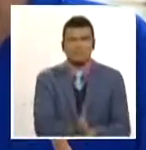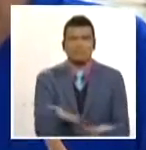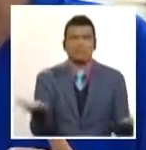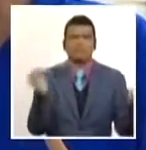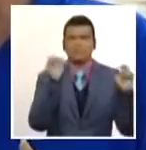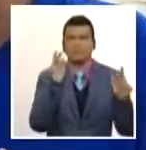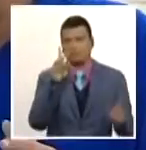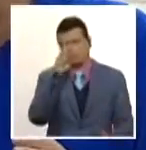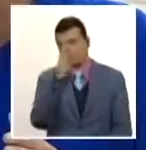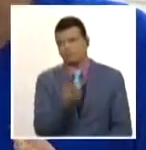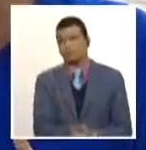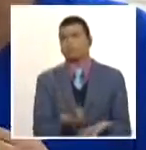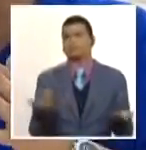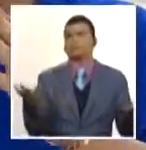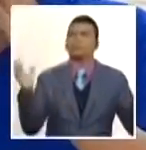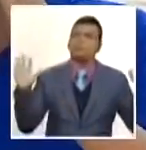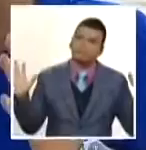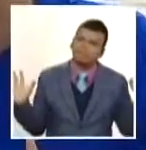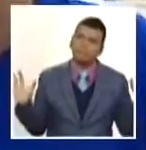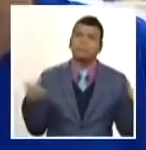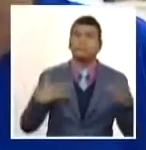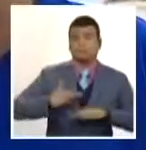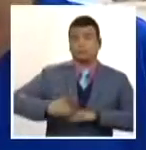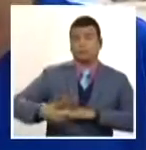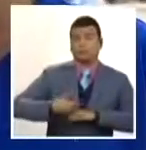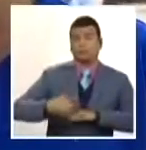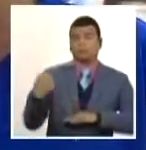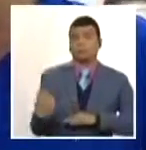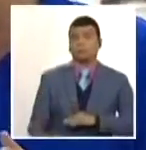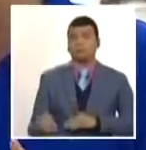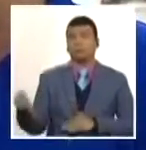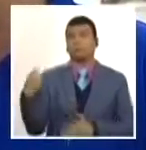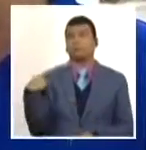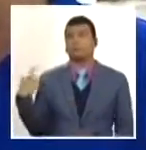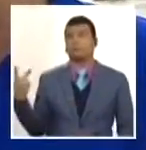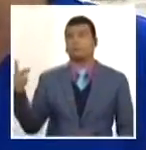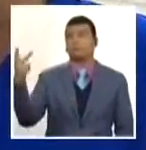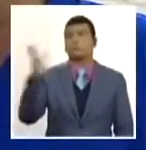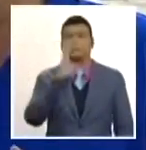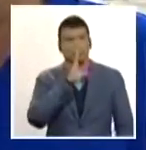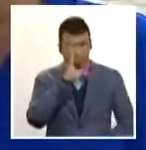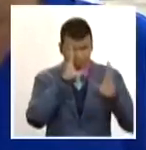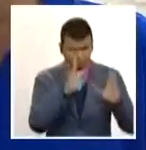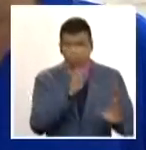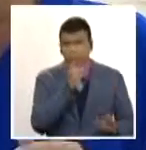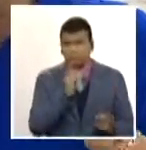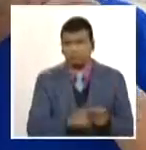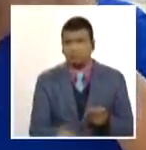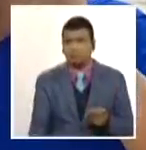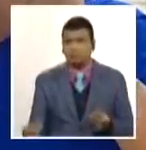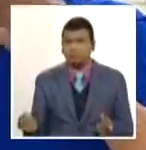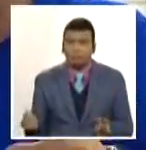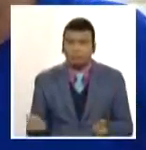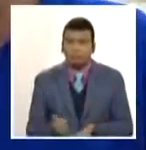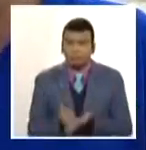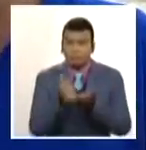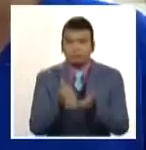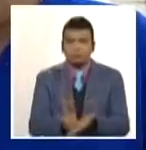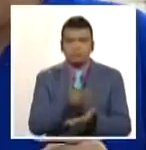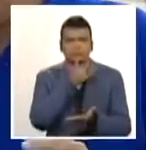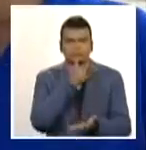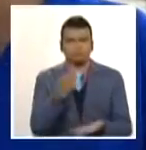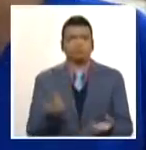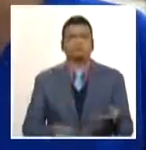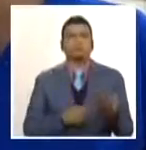persona le da un desmayo o algo, como puede ser posible porque es exigente la subida, no hay quien lo atienda, no hay primeros auxilios. Luego usted llega a la parte de